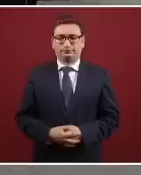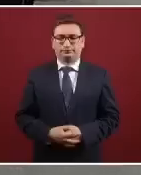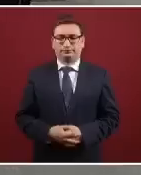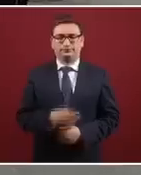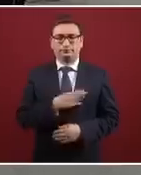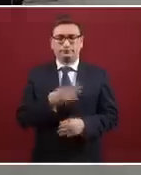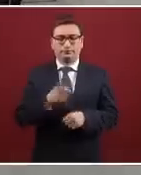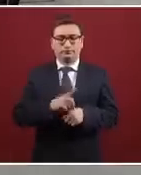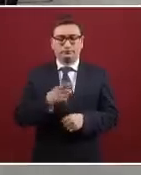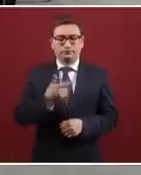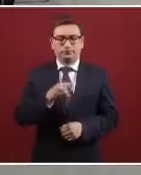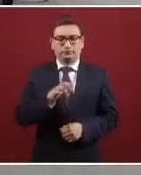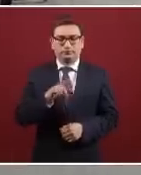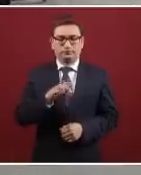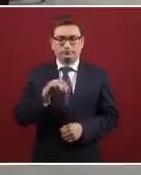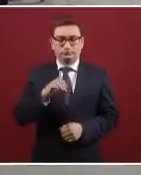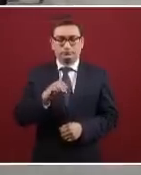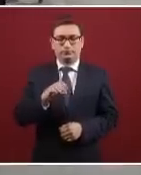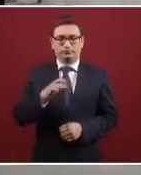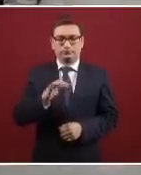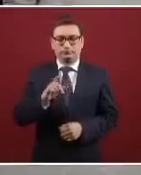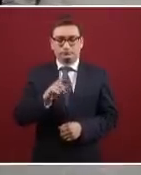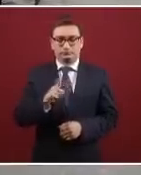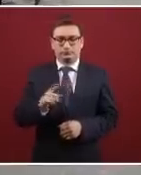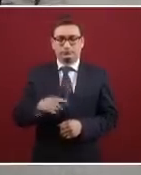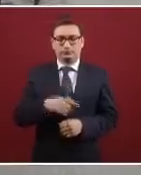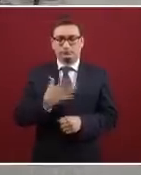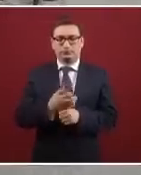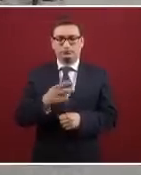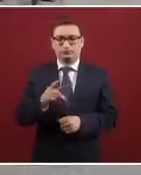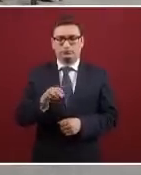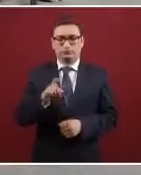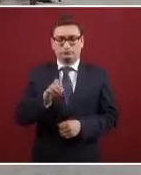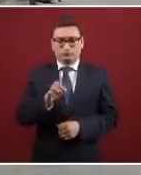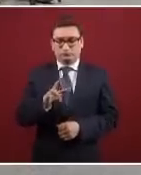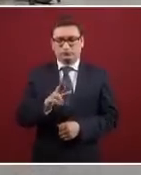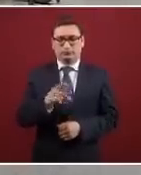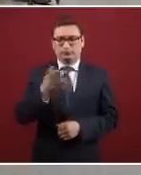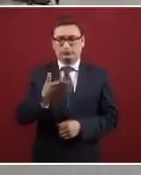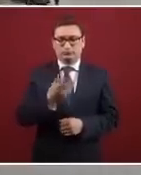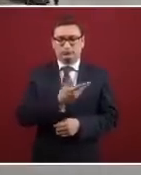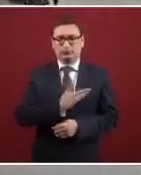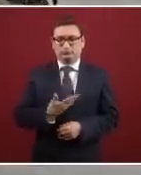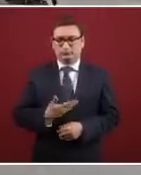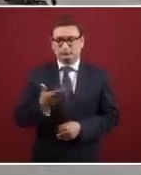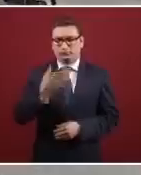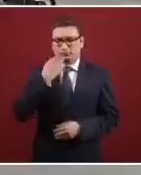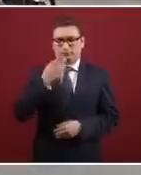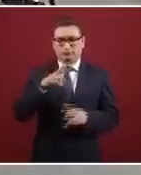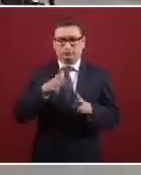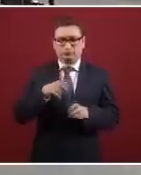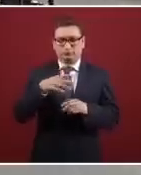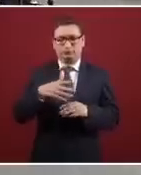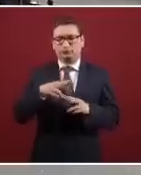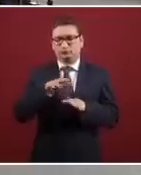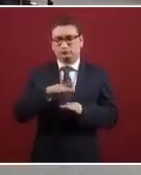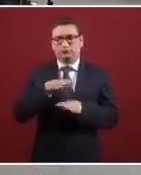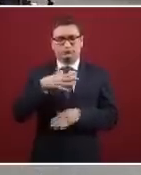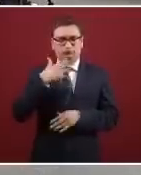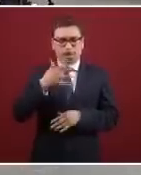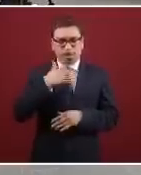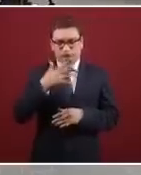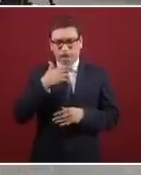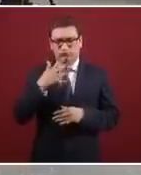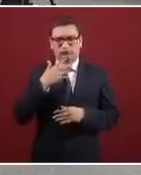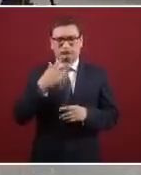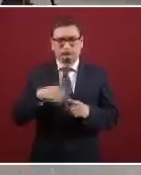Buenos días, Guillermo Cruz, de Quinto Poder. Presidente, usted ha hablado mucho del tema de la corrupción que se atiende